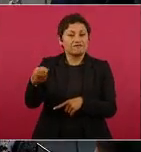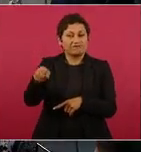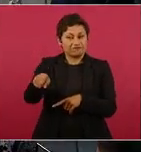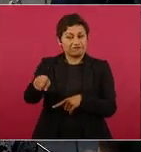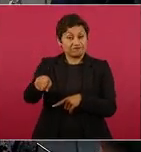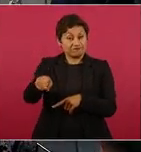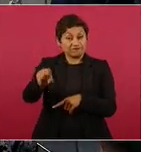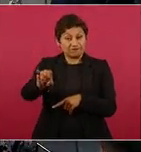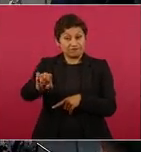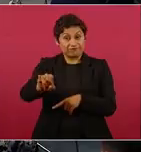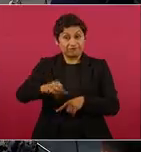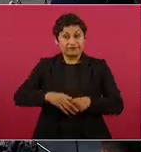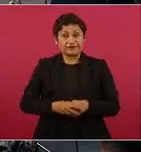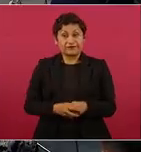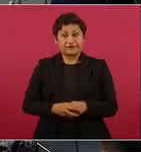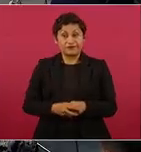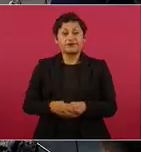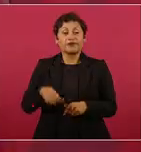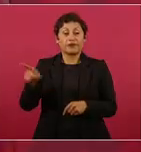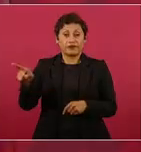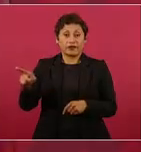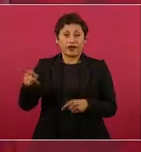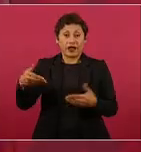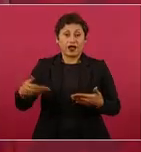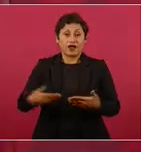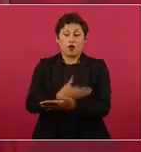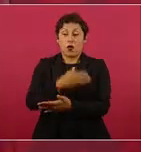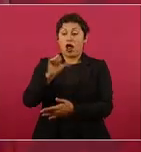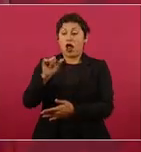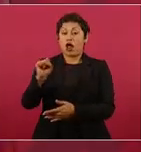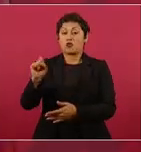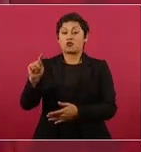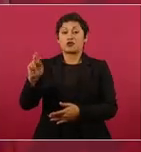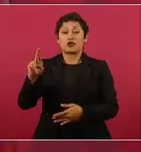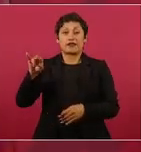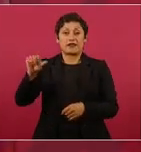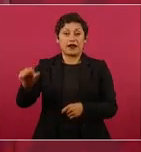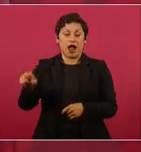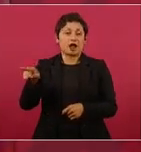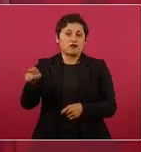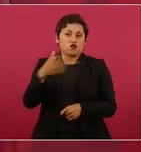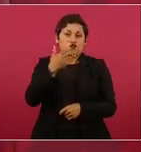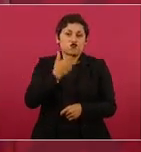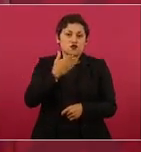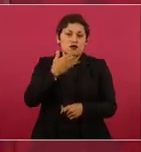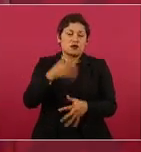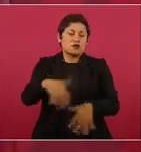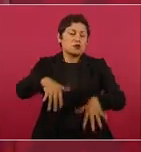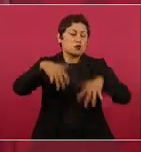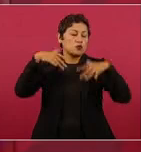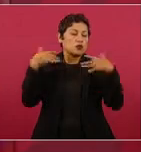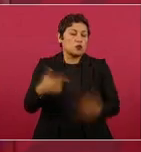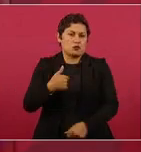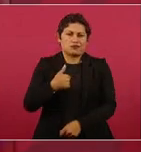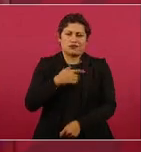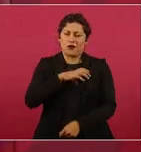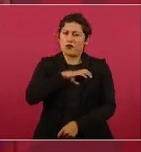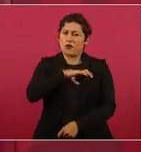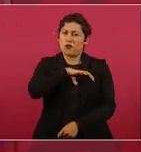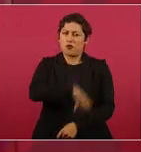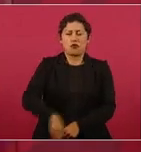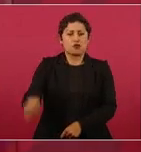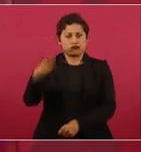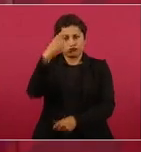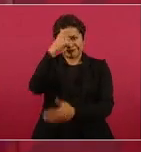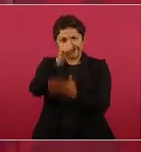sí, austriaco, judío, pues es extraordinario escritor,